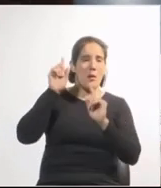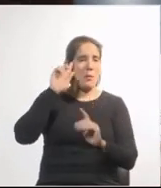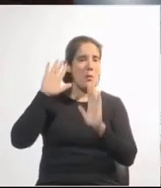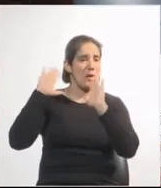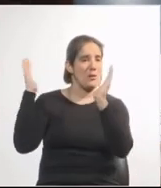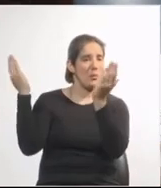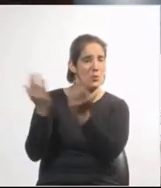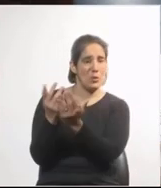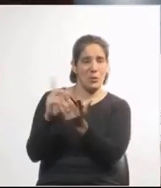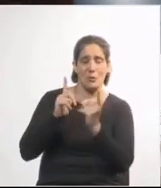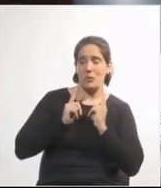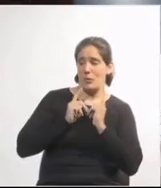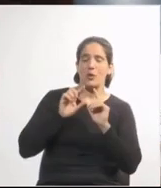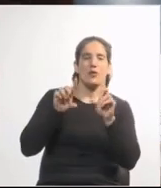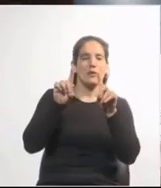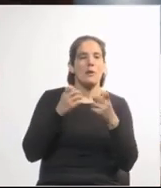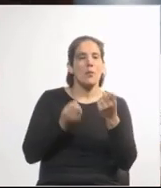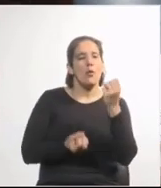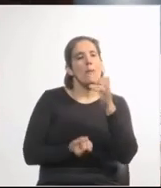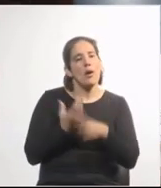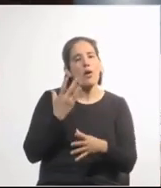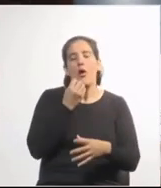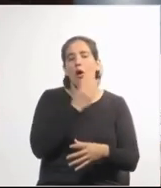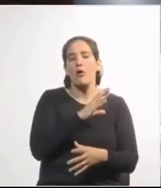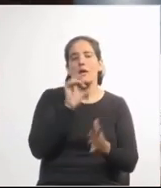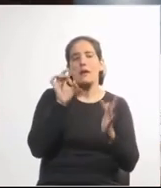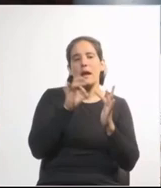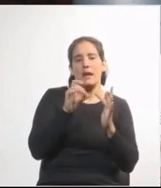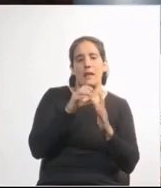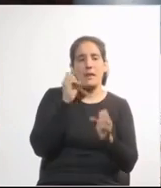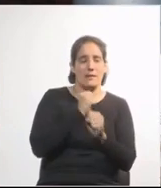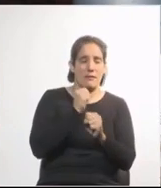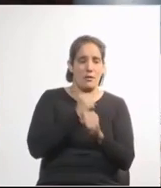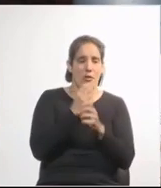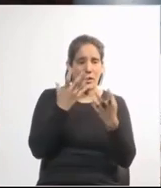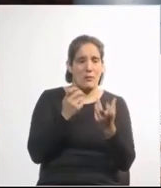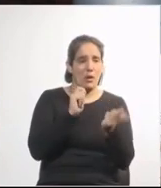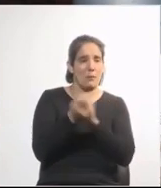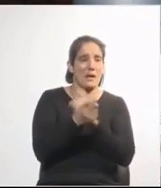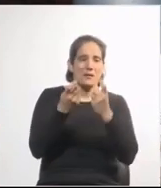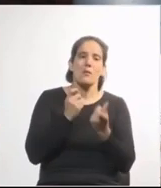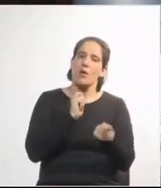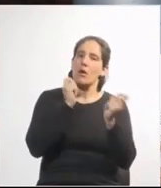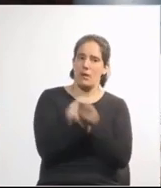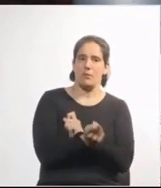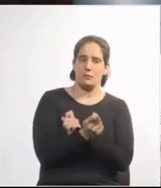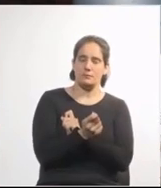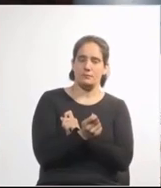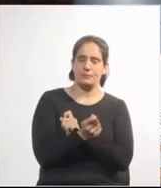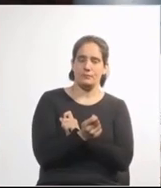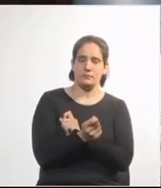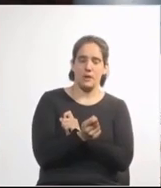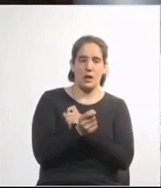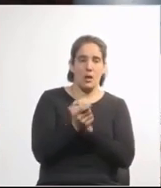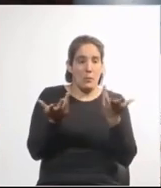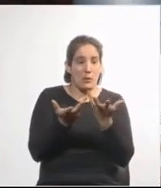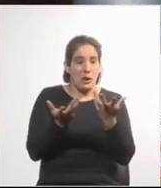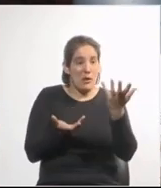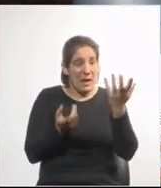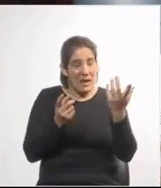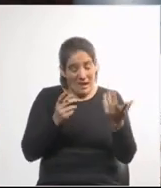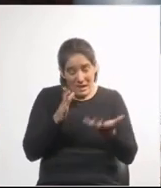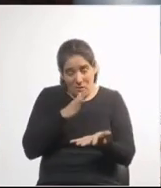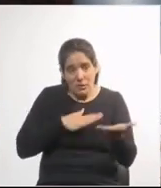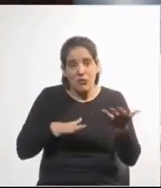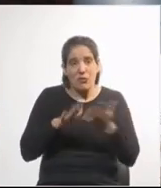de calidad y elevar las condiciones de vida de nuestra gente. El modelo de la desigualdad que no compartimos